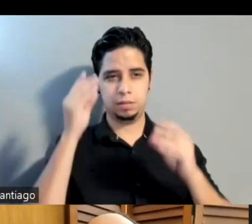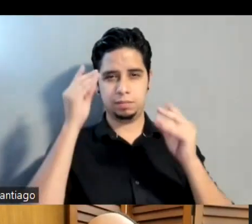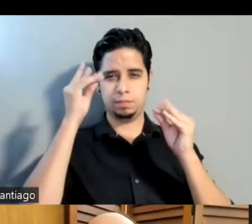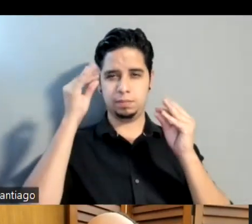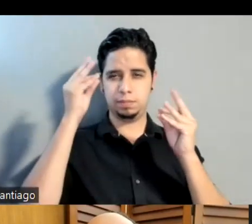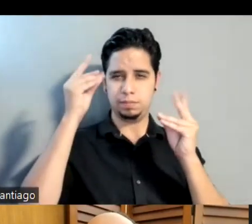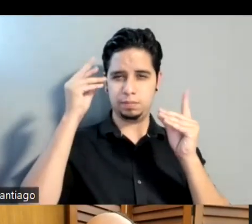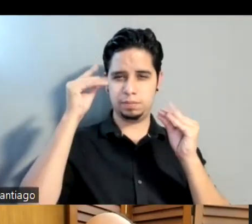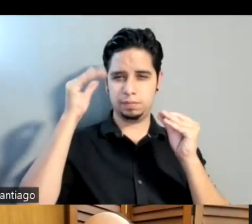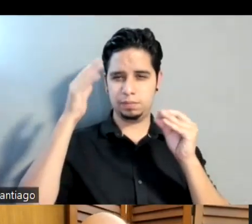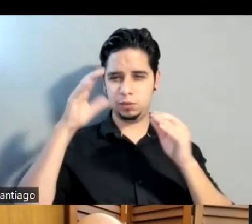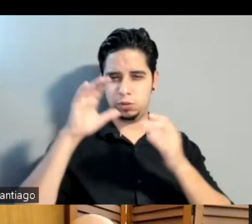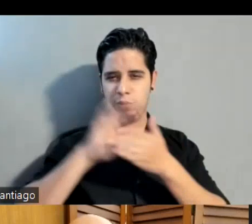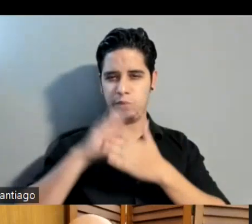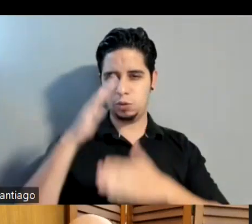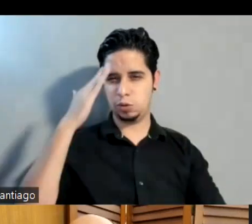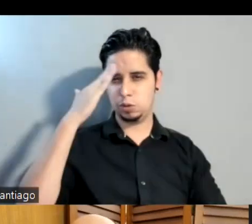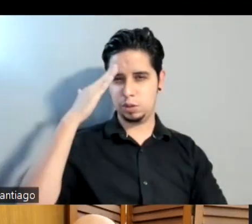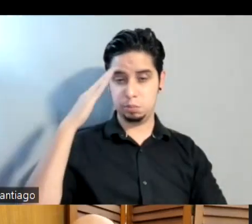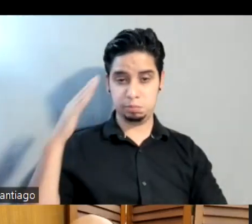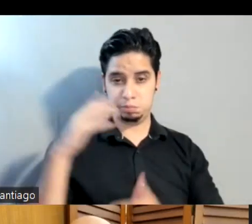Yo creo que yo sé. Y tú vas y votas.